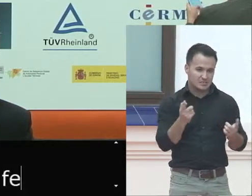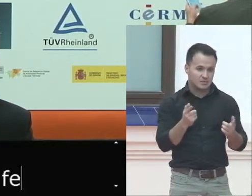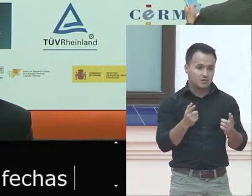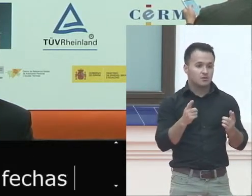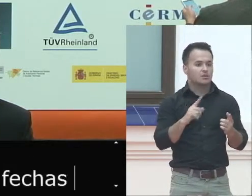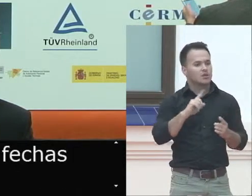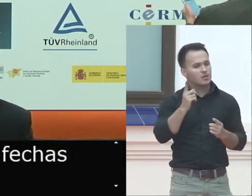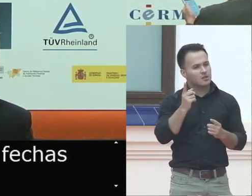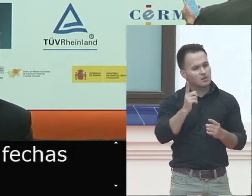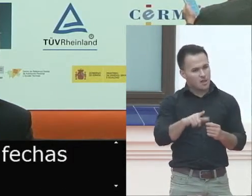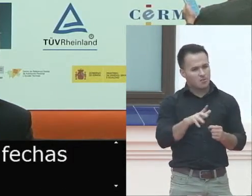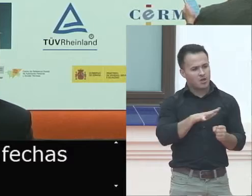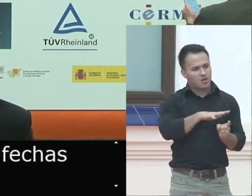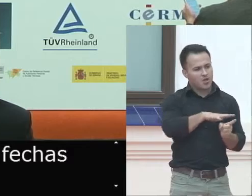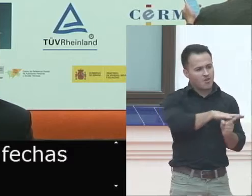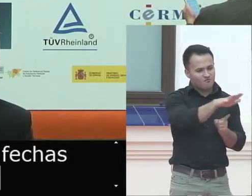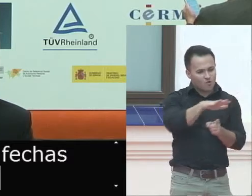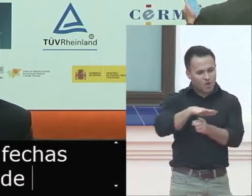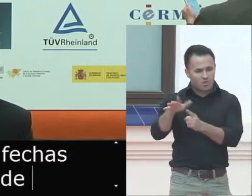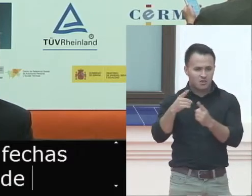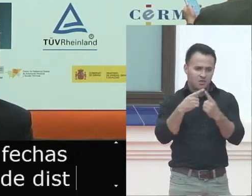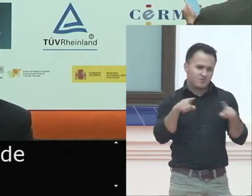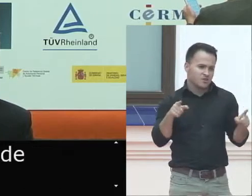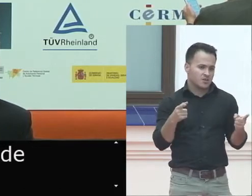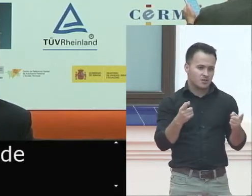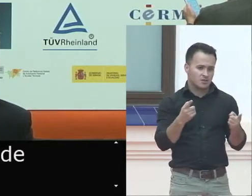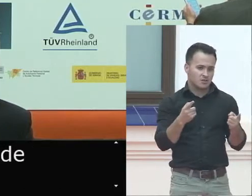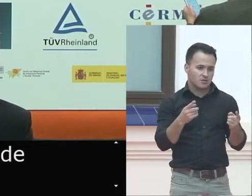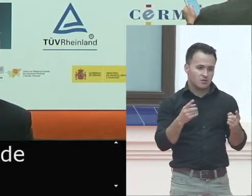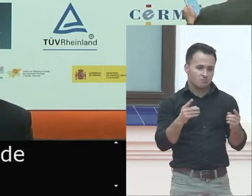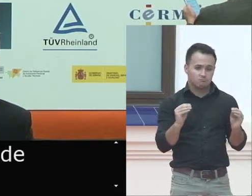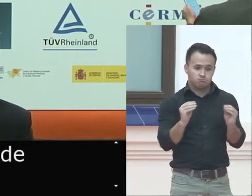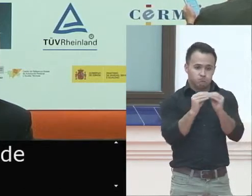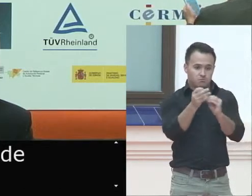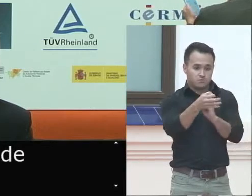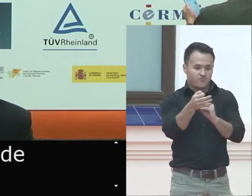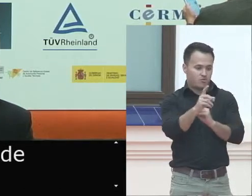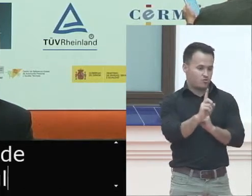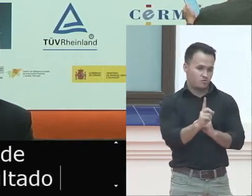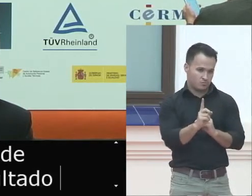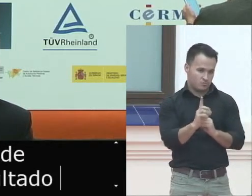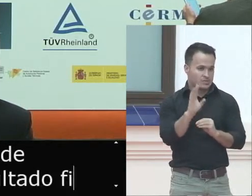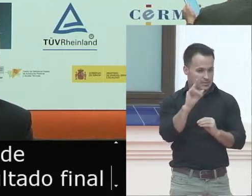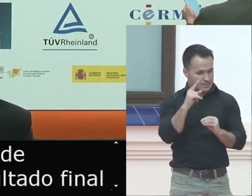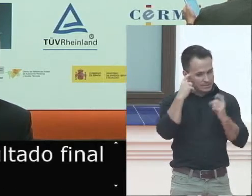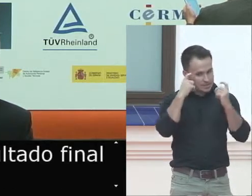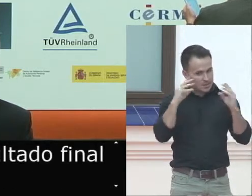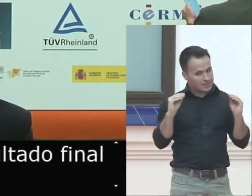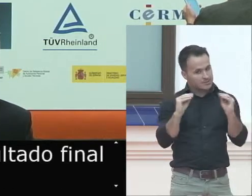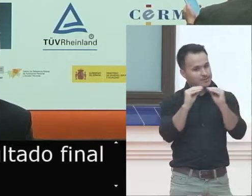impactos diferentes en distintas entidades, pues a lo mejor el resultado final no va a ser igual en todos los sitios, pero sí que se creó con esa idea.